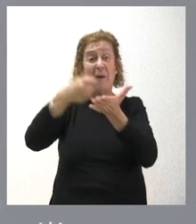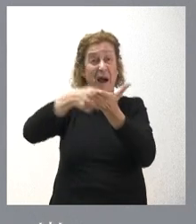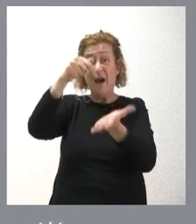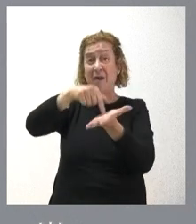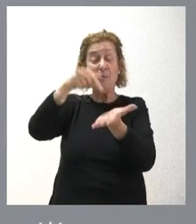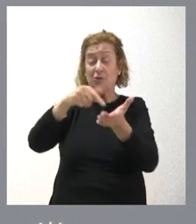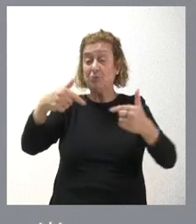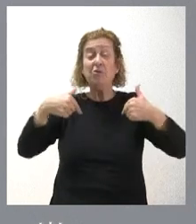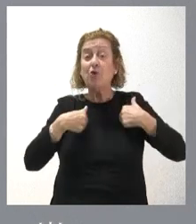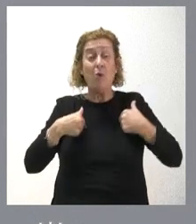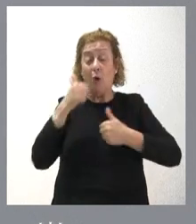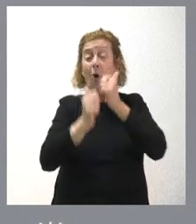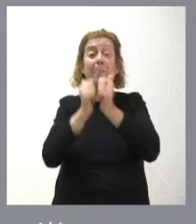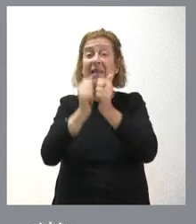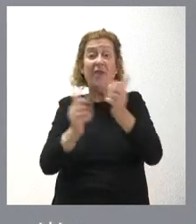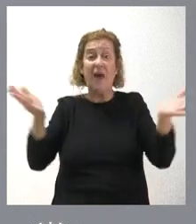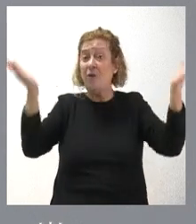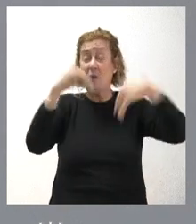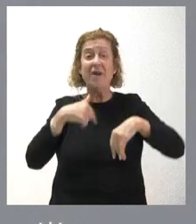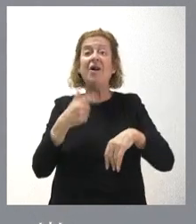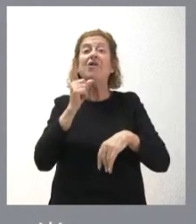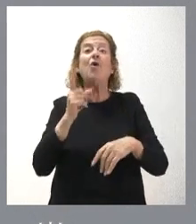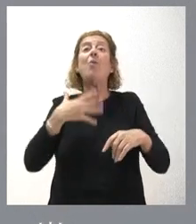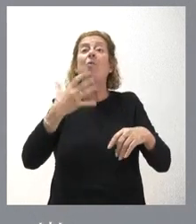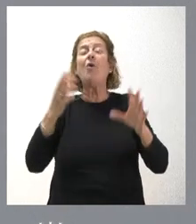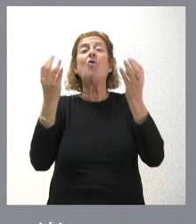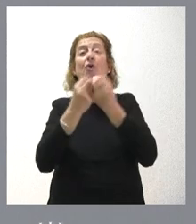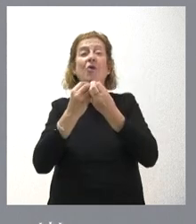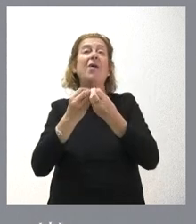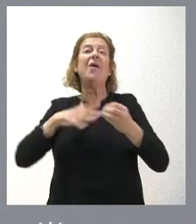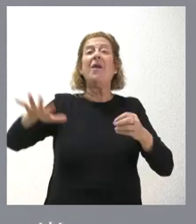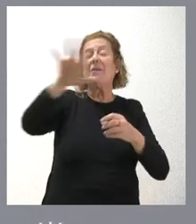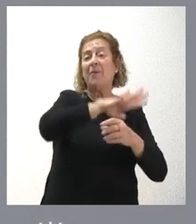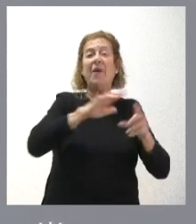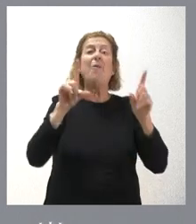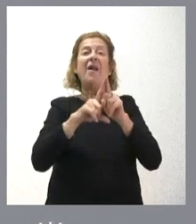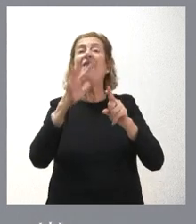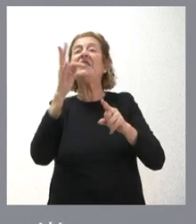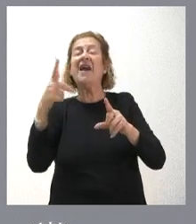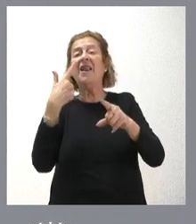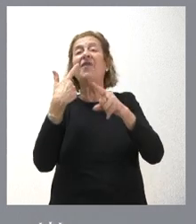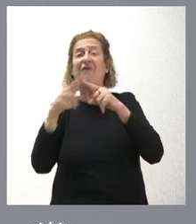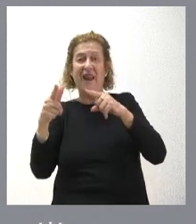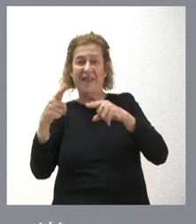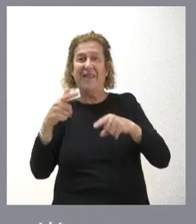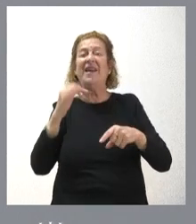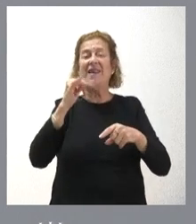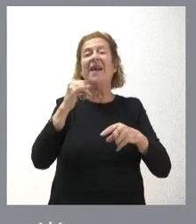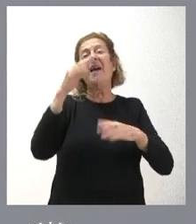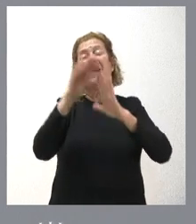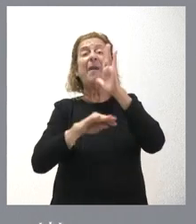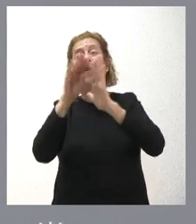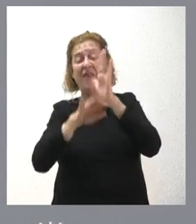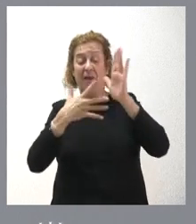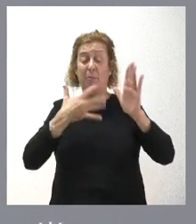impuesto de sociedades solo puede ser con las comunidades autónomas que tienen un régimen fiscal diferenciado y que tienen capacidad de regulación en impuesto